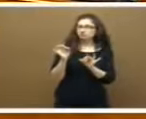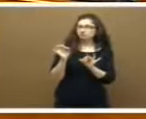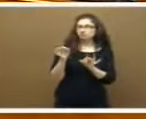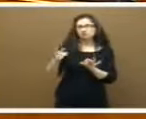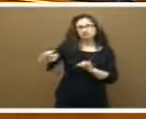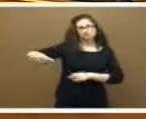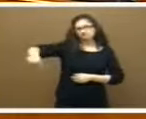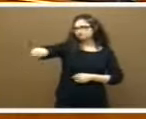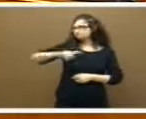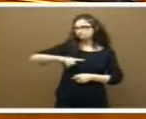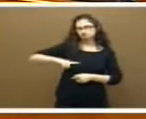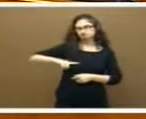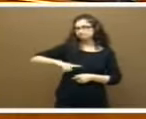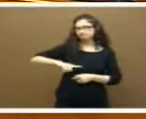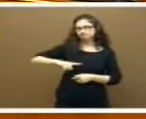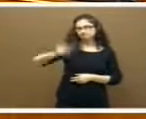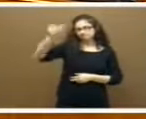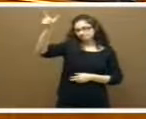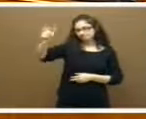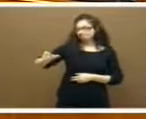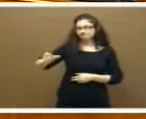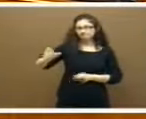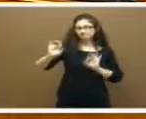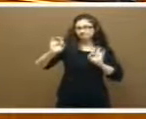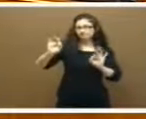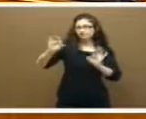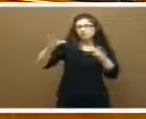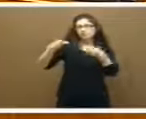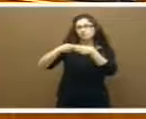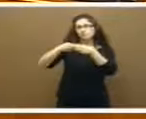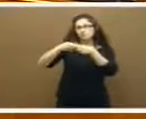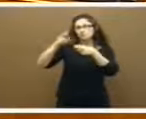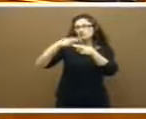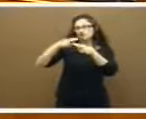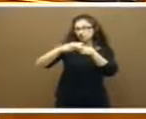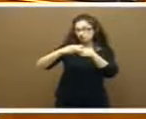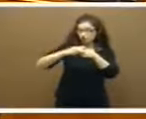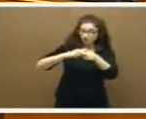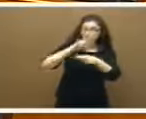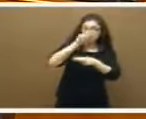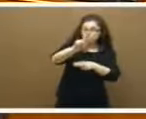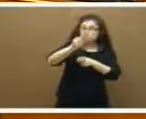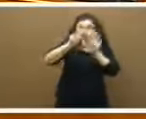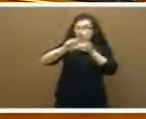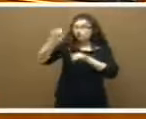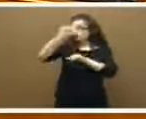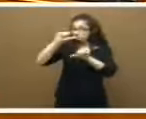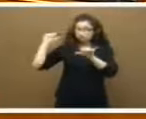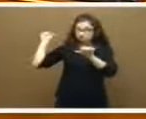no estarían a la altura que le cabe exigir a un partido que ha gobernado durante 28 años.